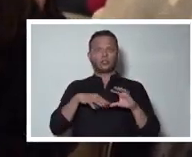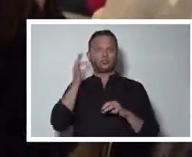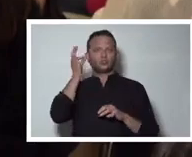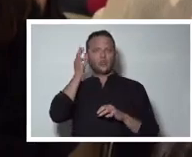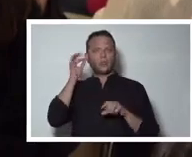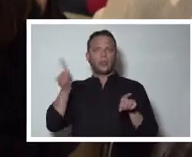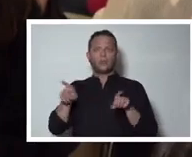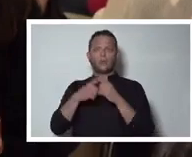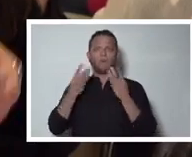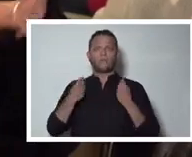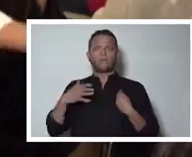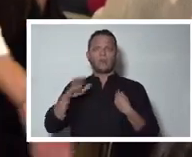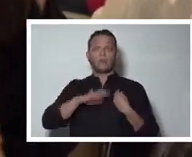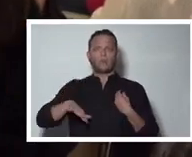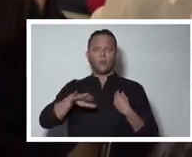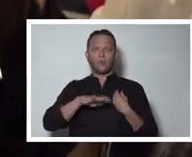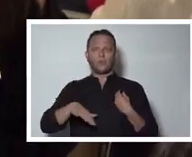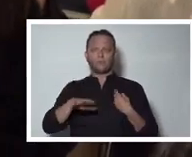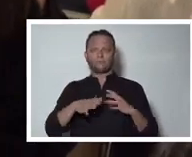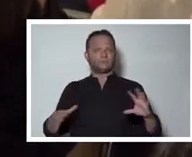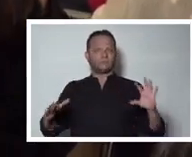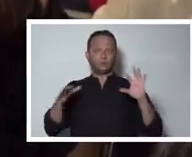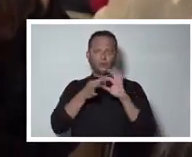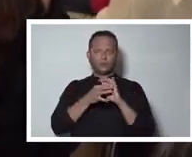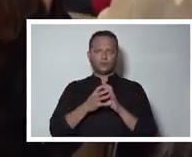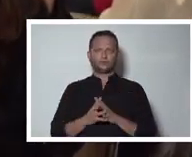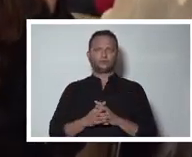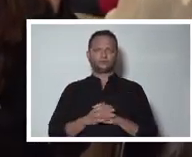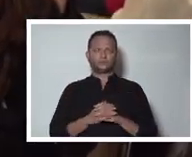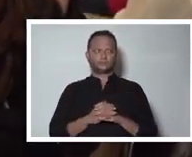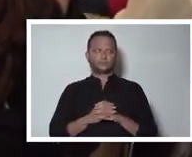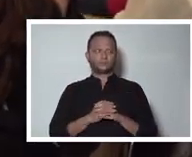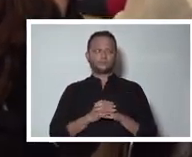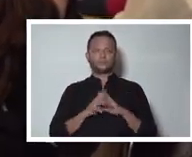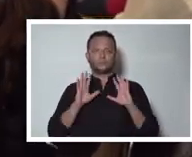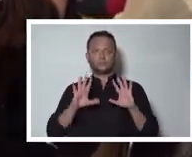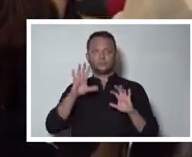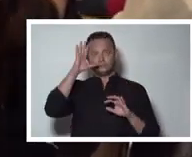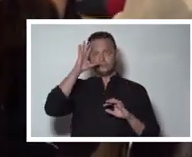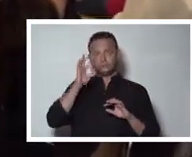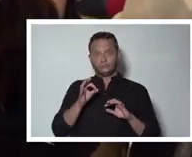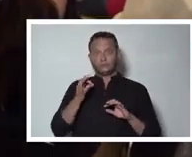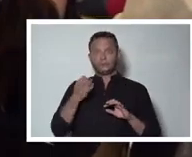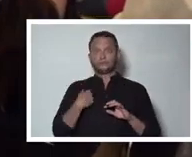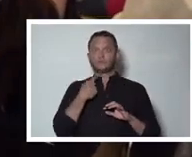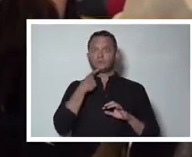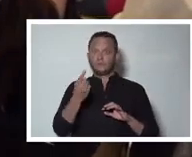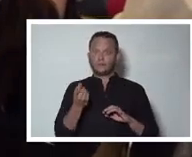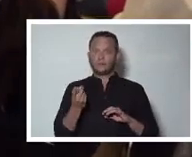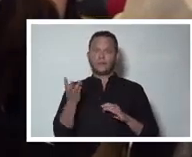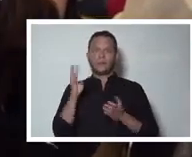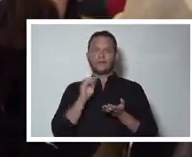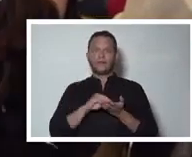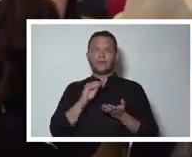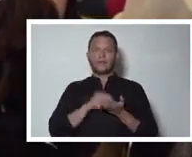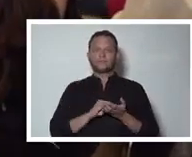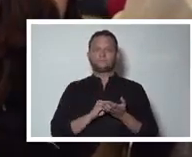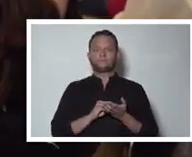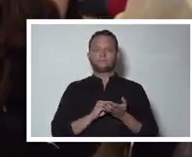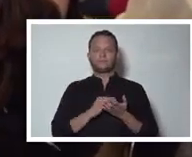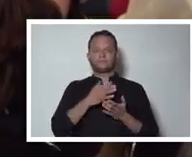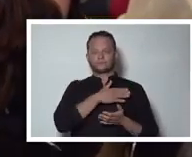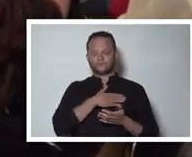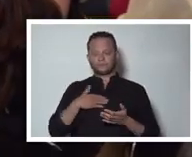estemos donde estemos en los distintos lugares del mundo pero creo y se ha dicho ya varias veces que hemos de